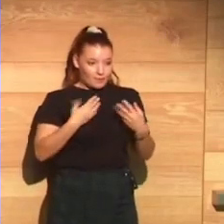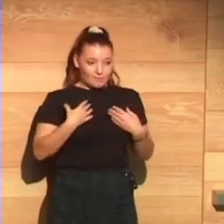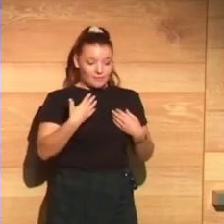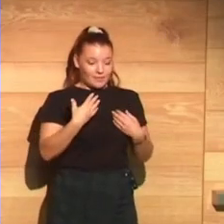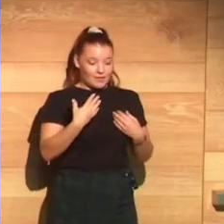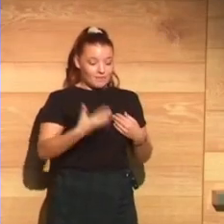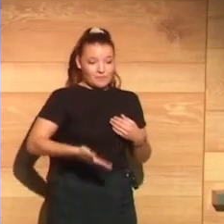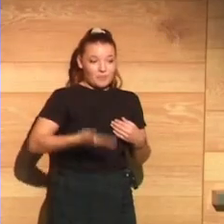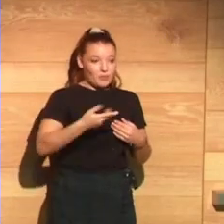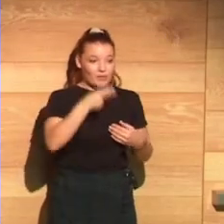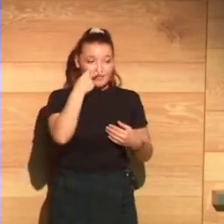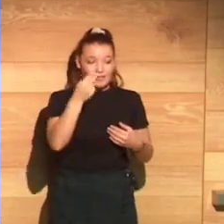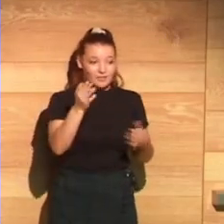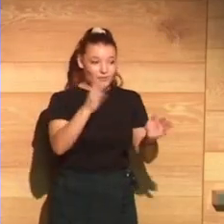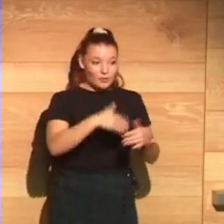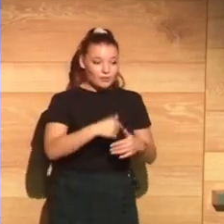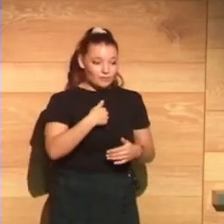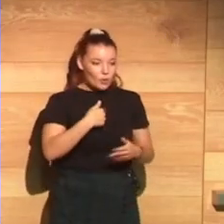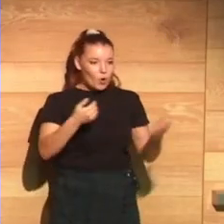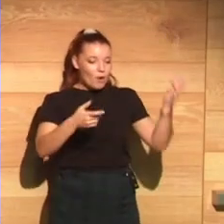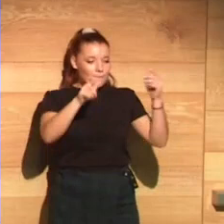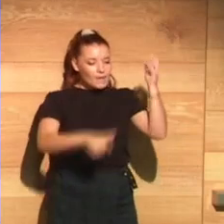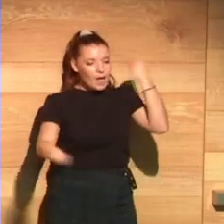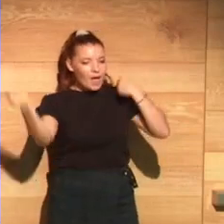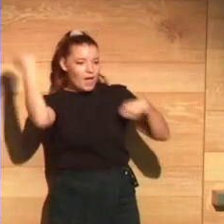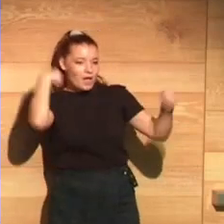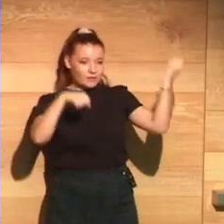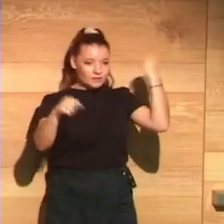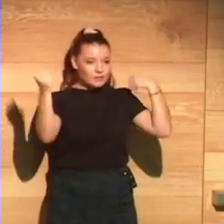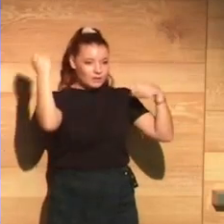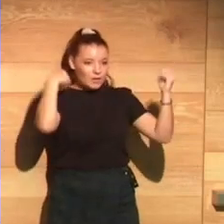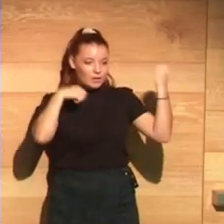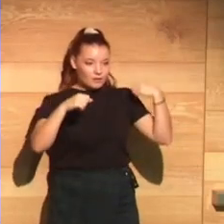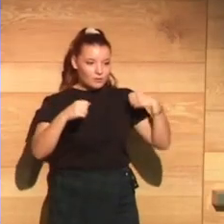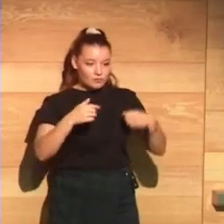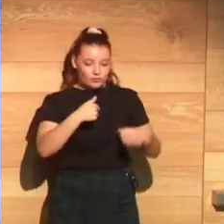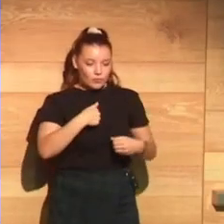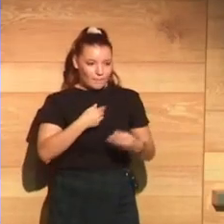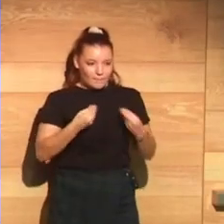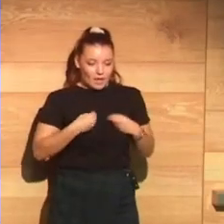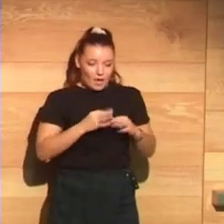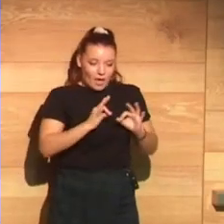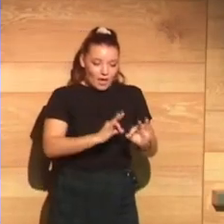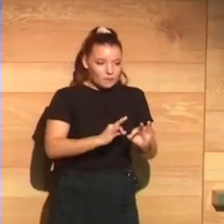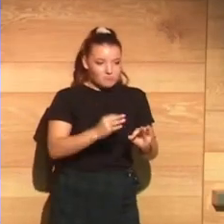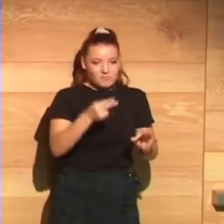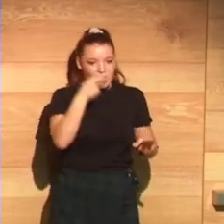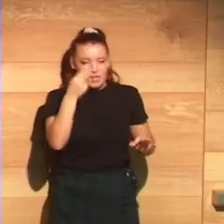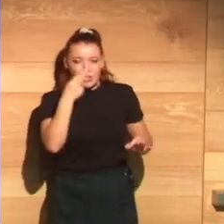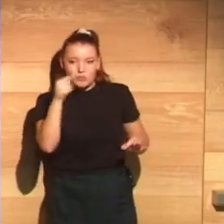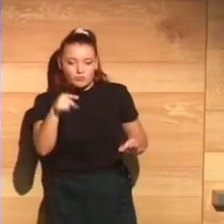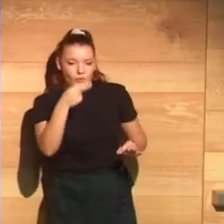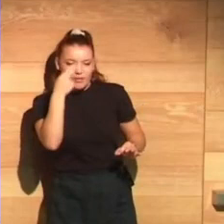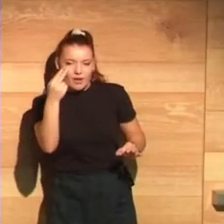interesante, es que a ti no te tiene que importar mi vida. Si es que yo soy actriz, no soy, no sé, no vivo en un